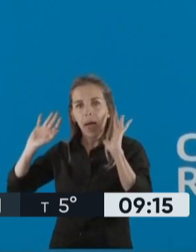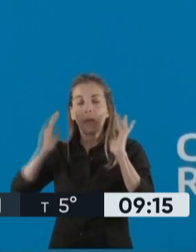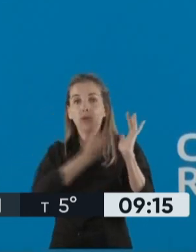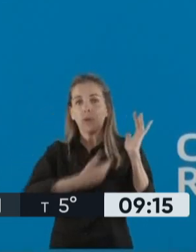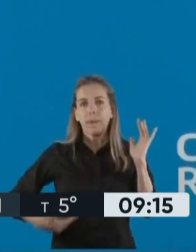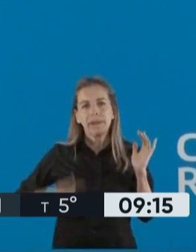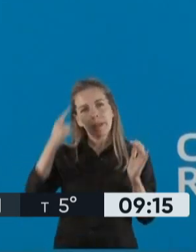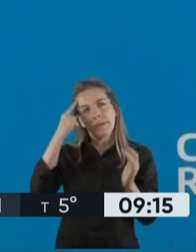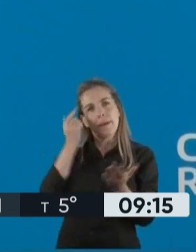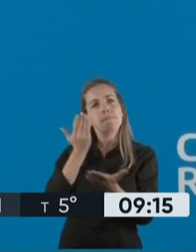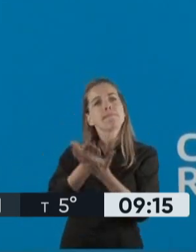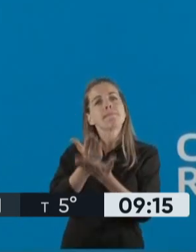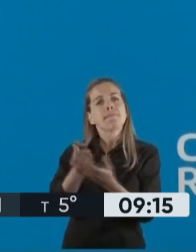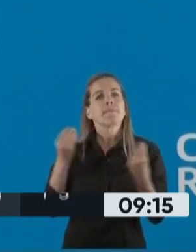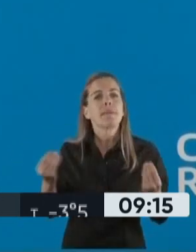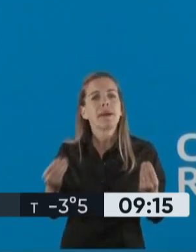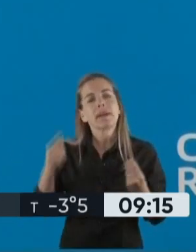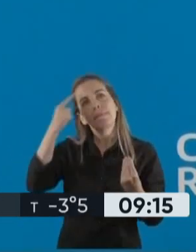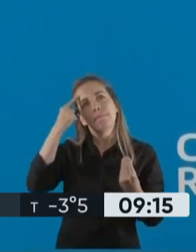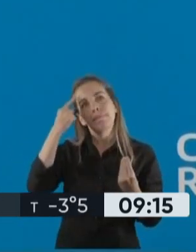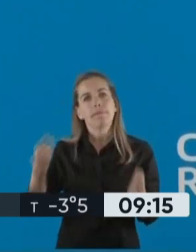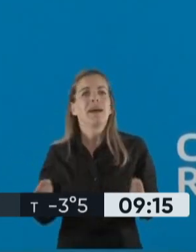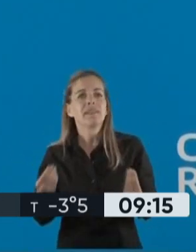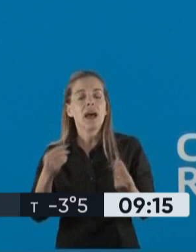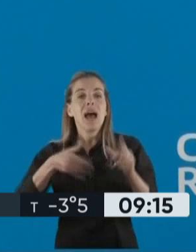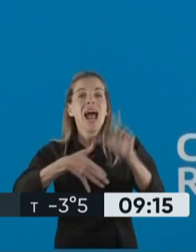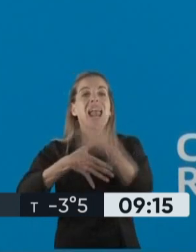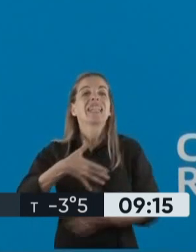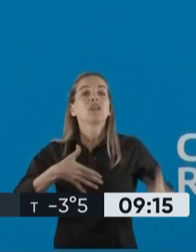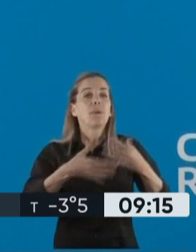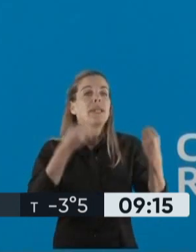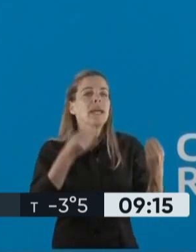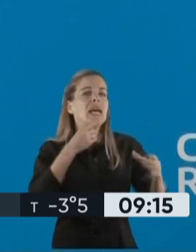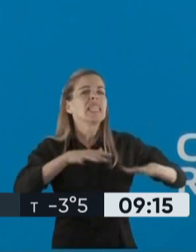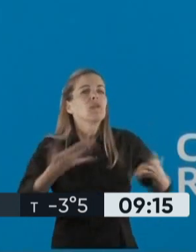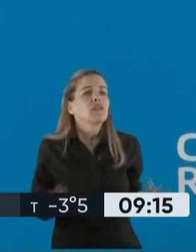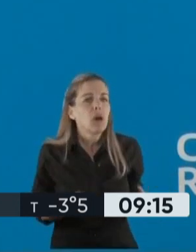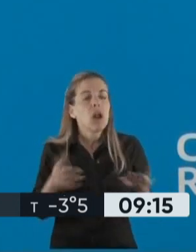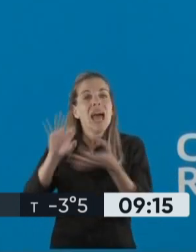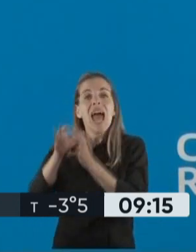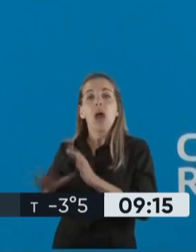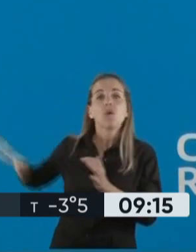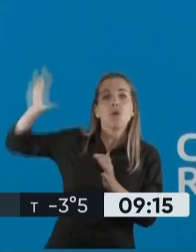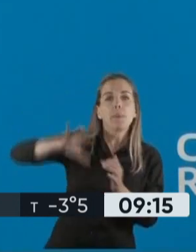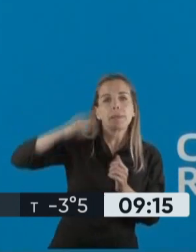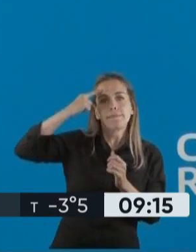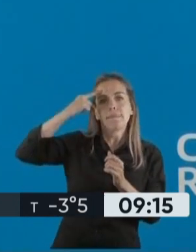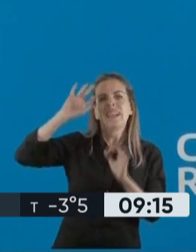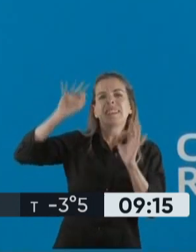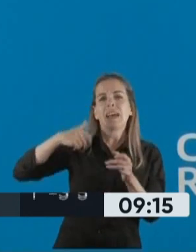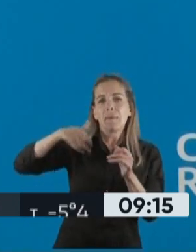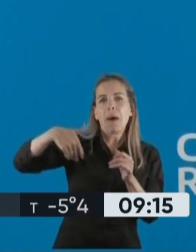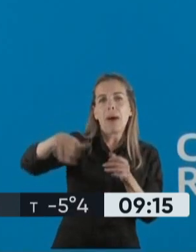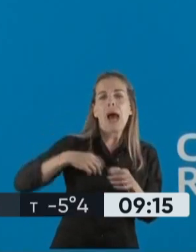extendiera a cuáles son las consecuencias para Latinoamérica. Consecuencias económicas. En Europa están hablando ya de una catástrofe alimentaria. Nosotros sabemos que una